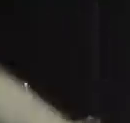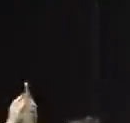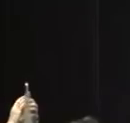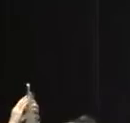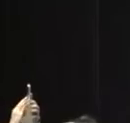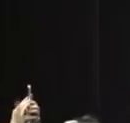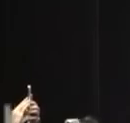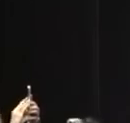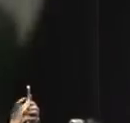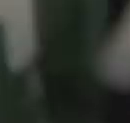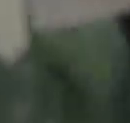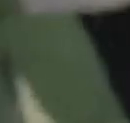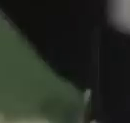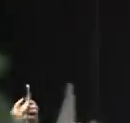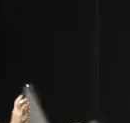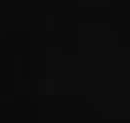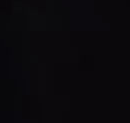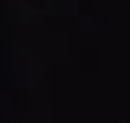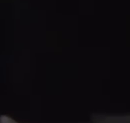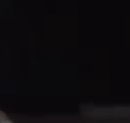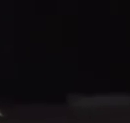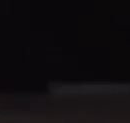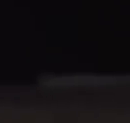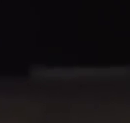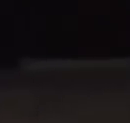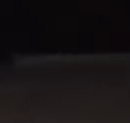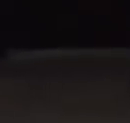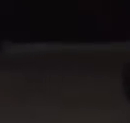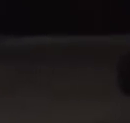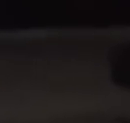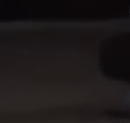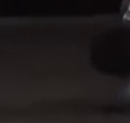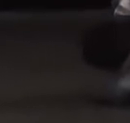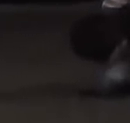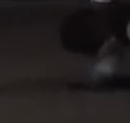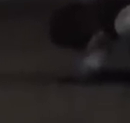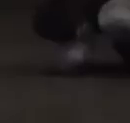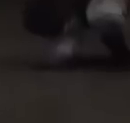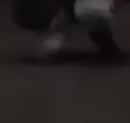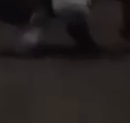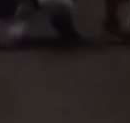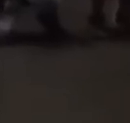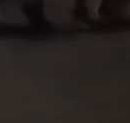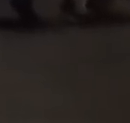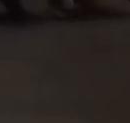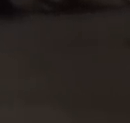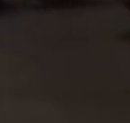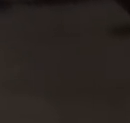Thank you.